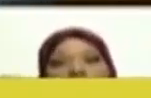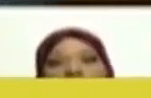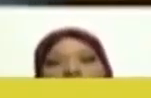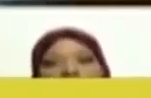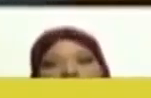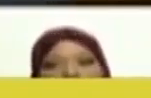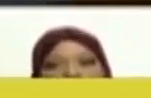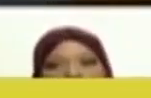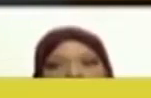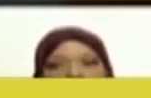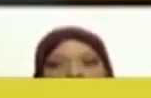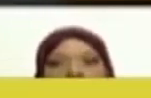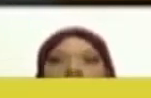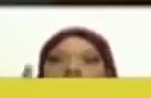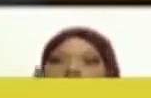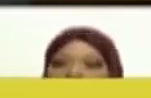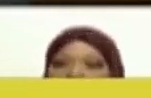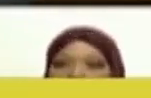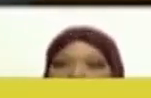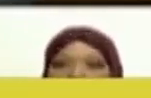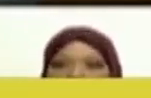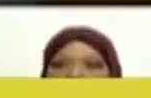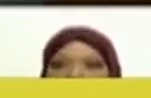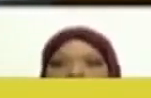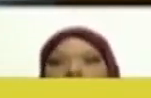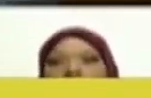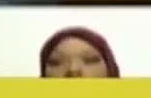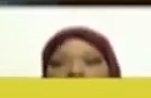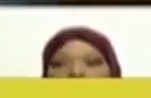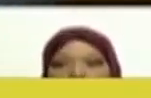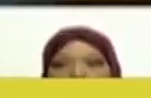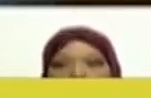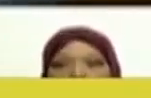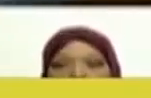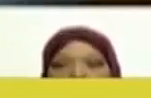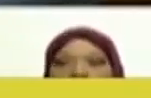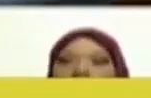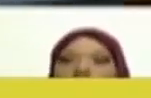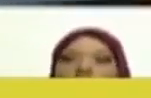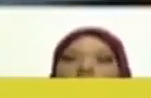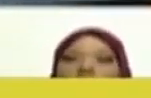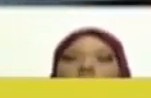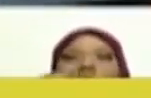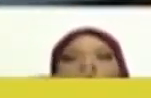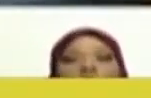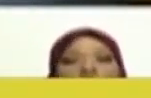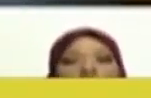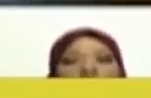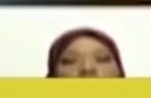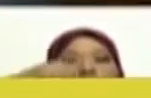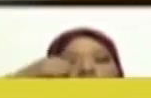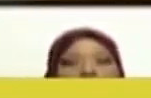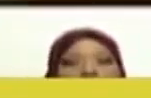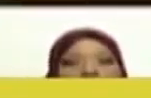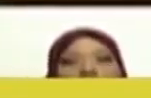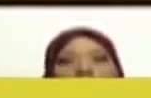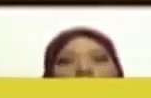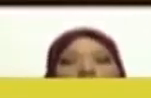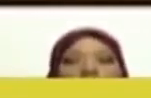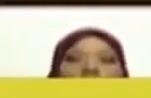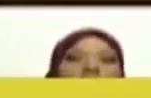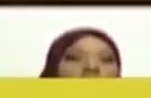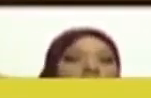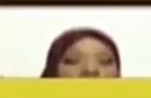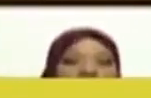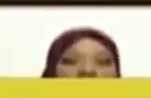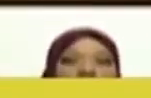fecha, dos o una han sido producto del voto del pueblo de Venezuela. La constitución